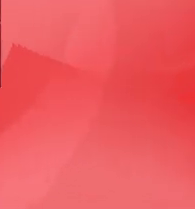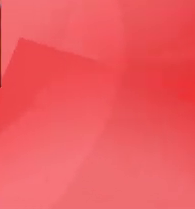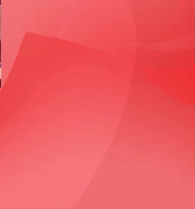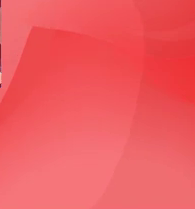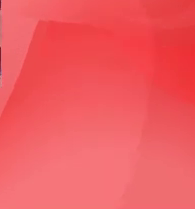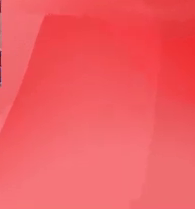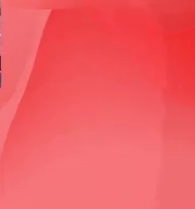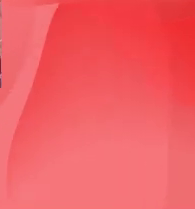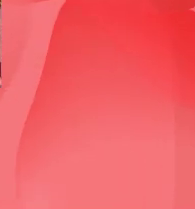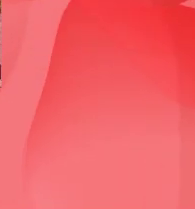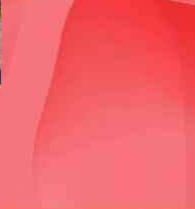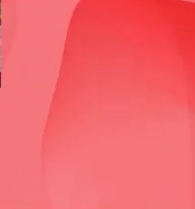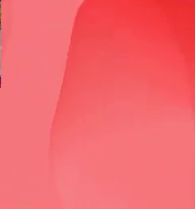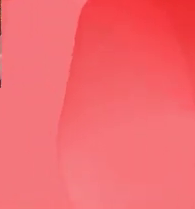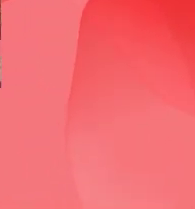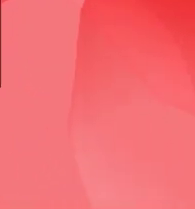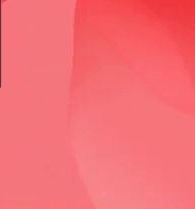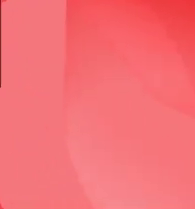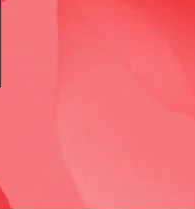manantiales. ¡Upa!